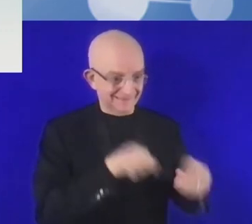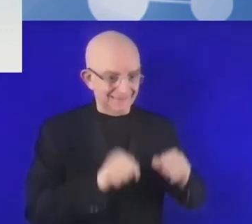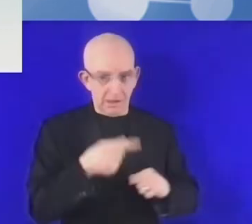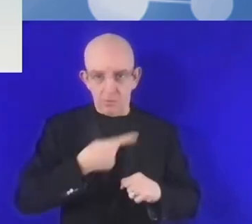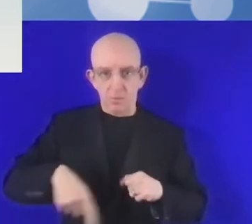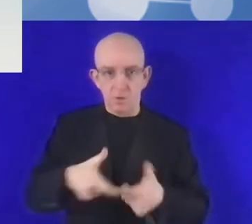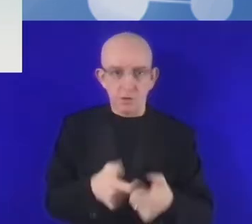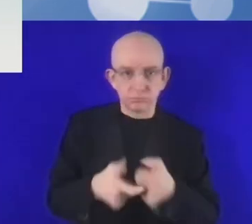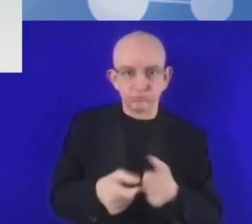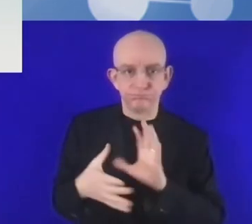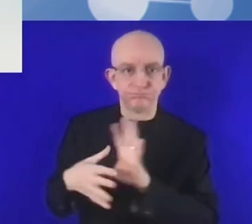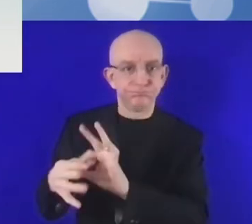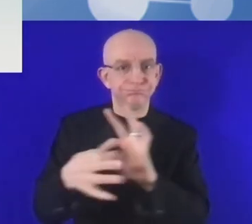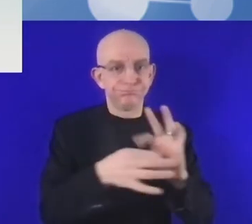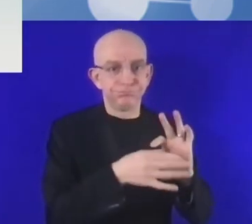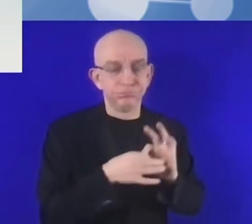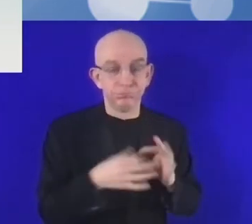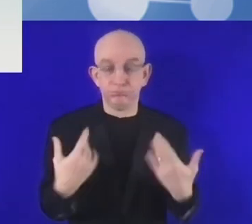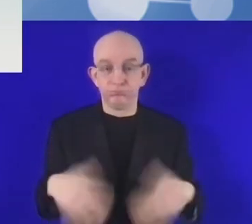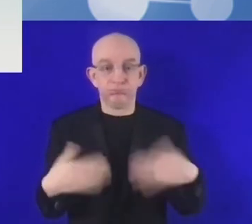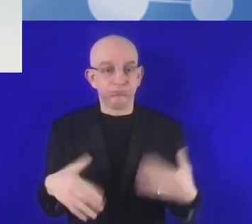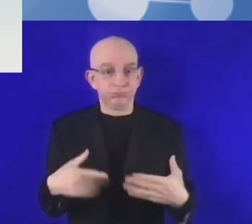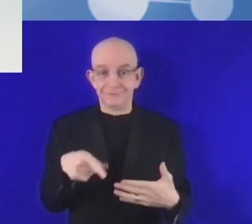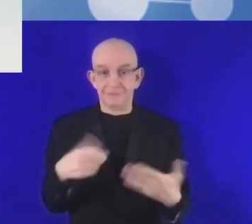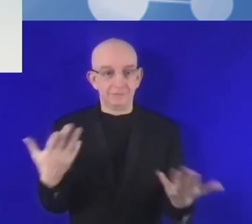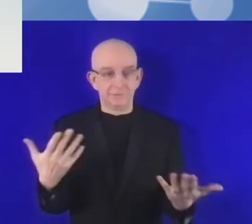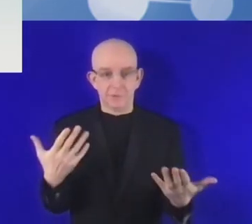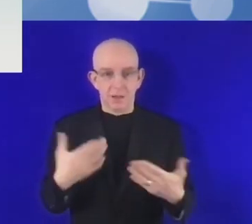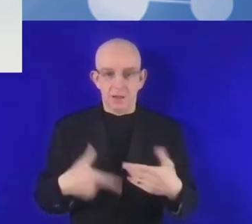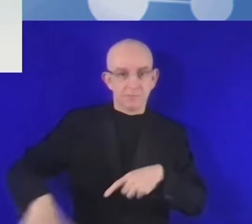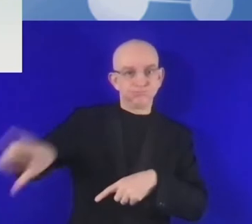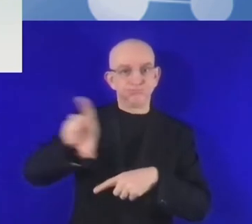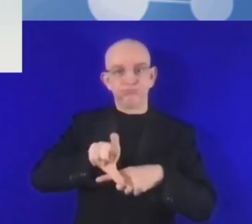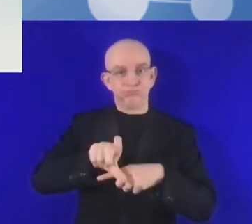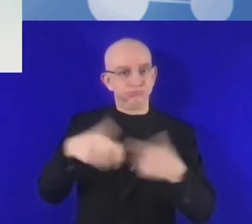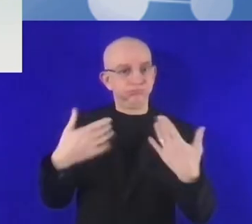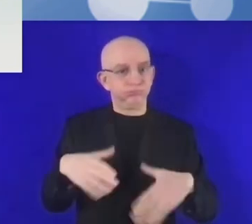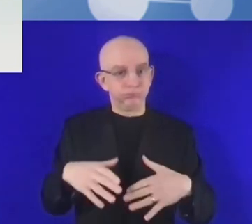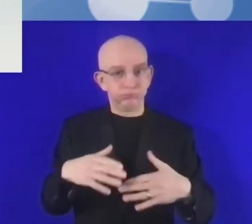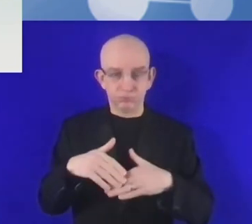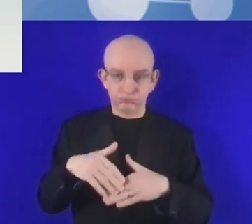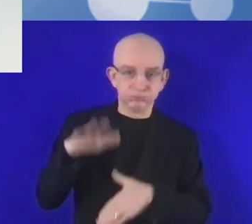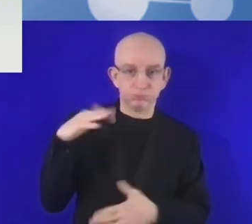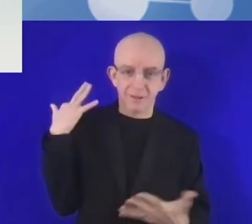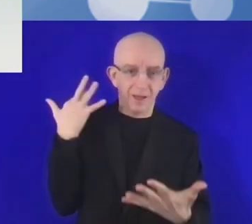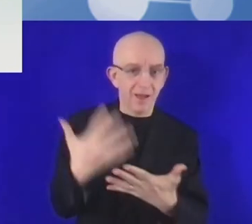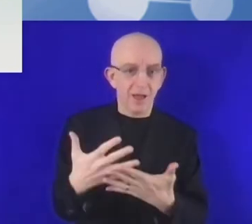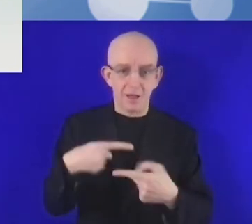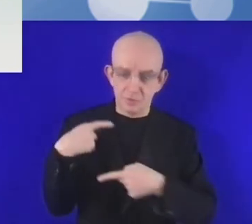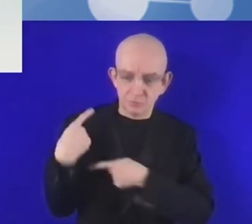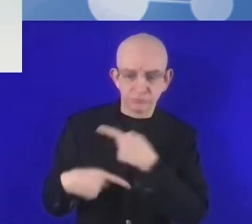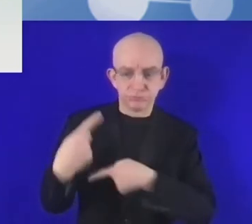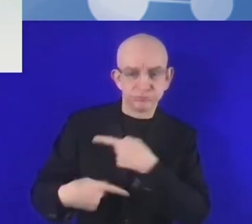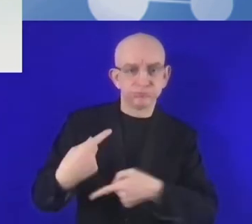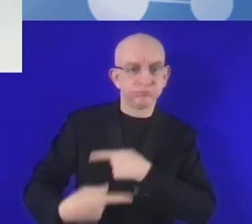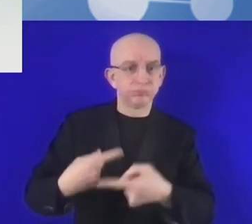ha resaltado lo importante que es el Internet para nuestras vidas, el día a día. Internet